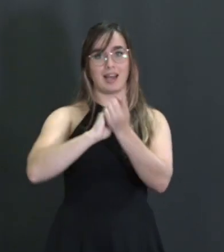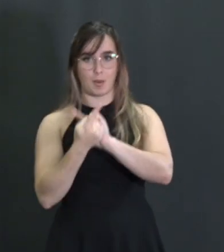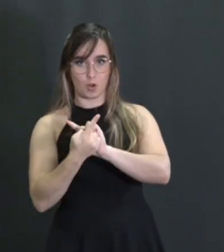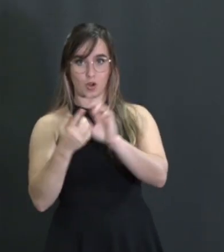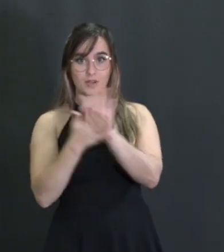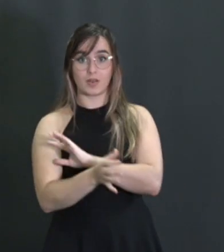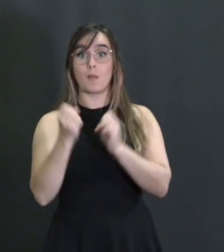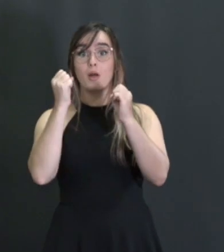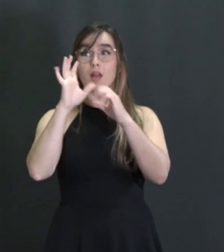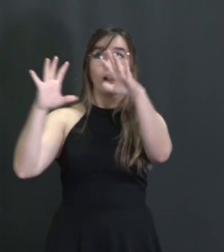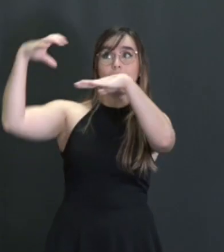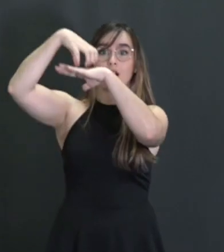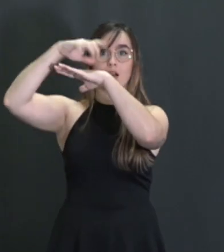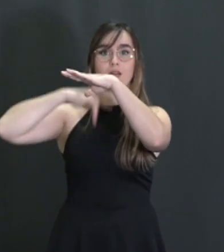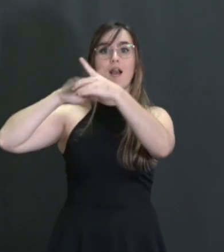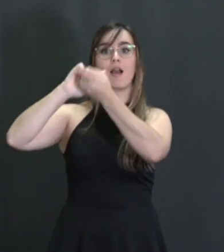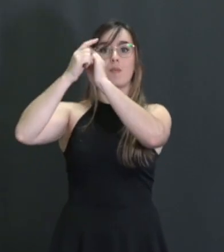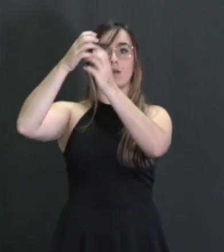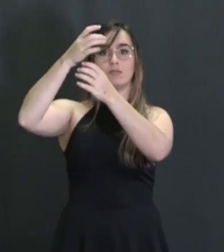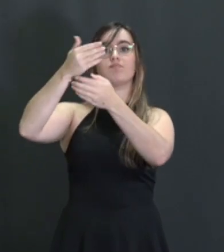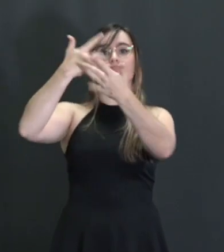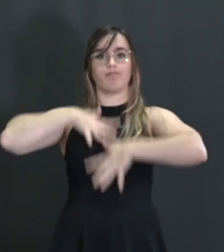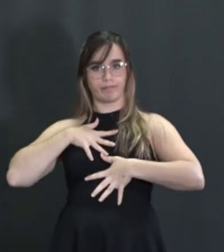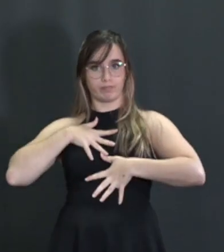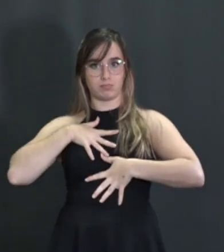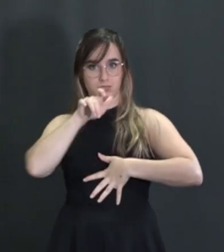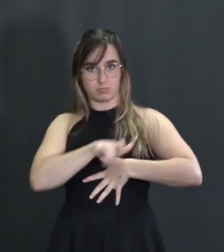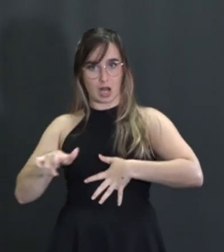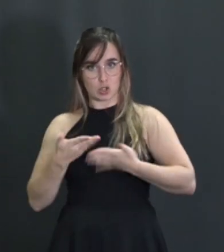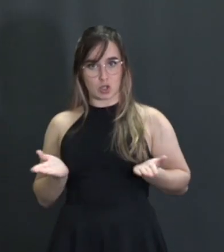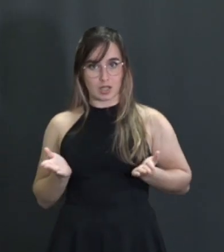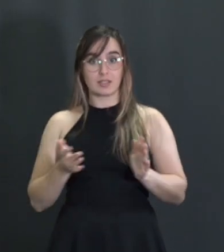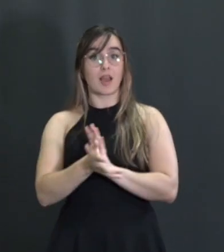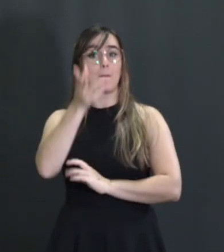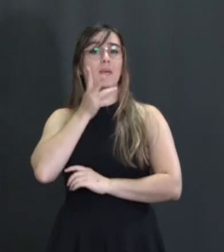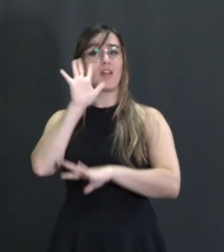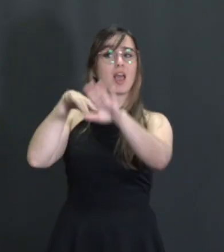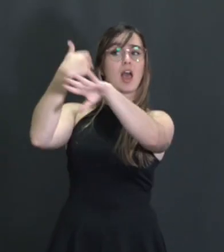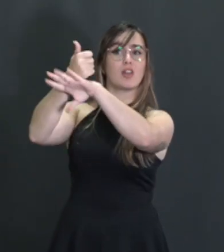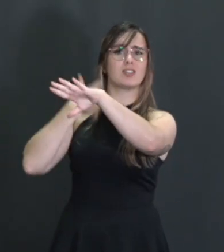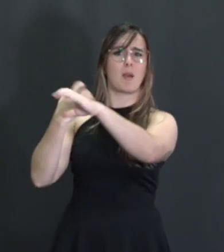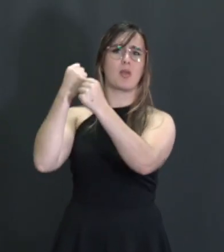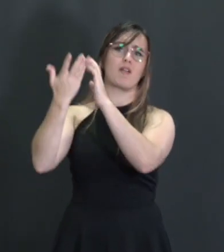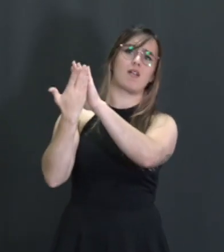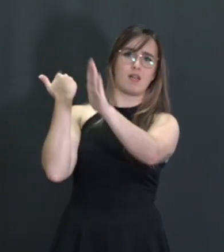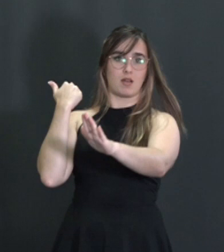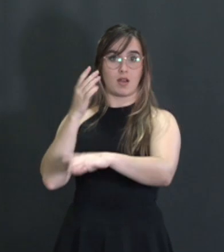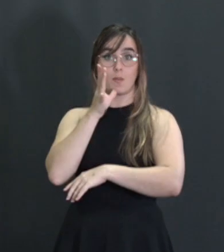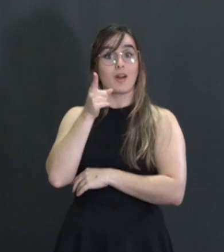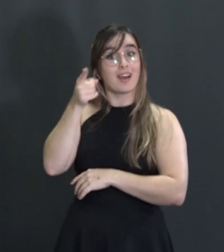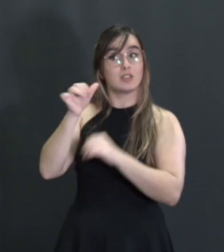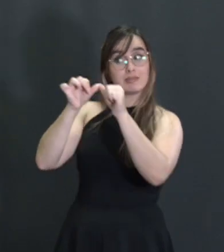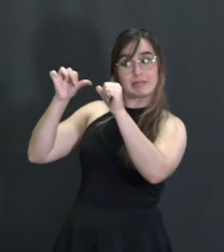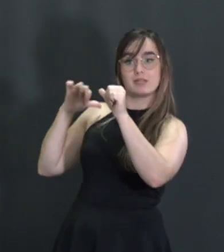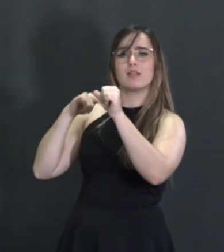gente. Y se lo quitan a unos privilegiados, que son los que han decidido sobre cómo tiene que